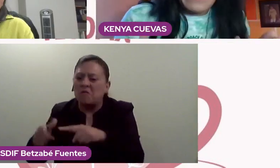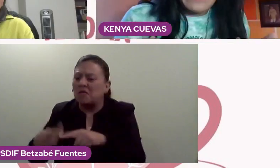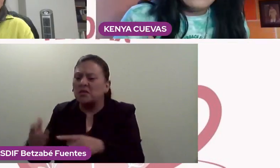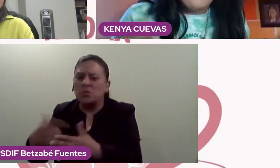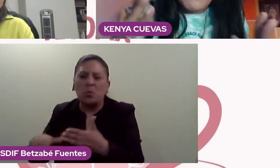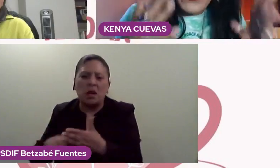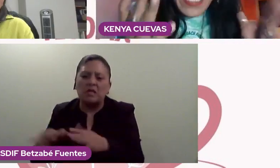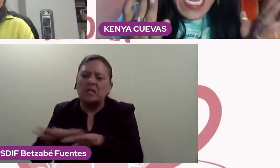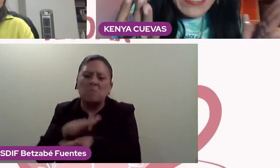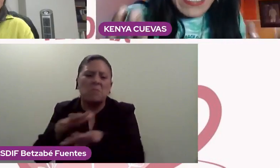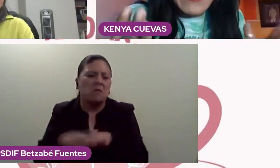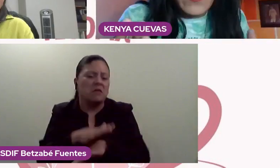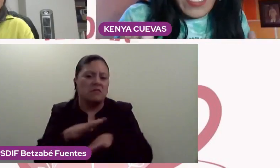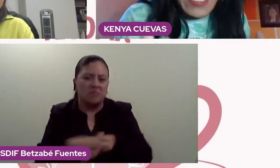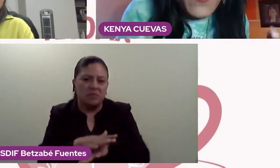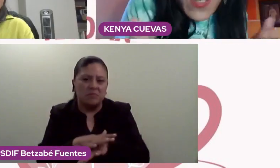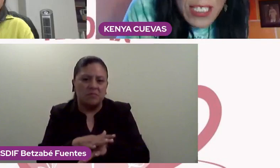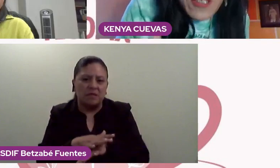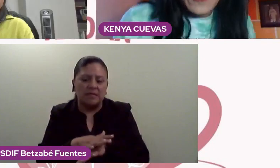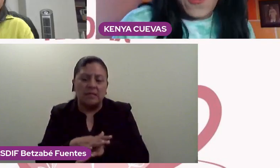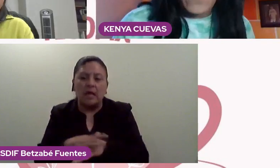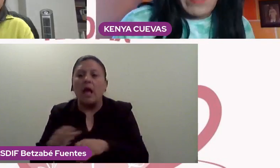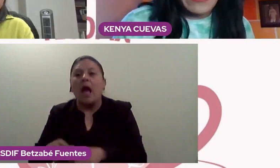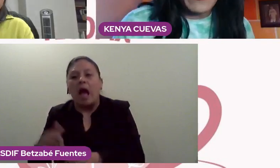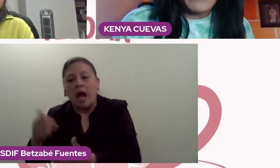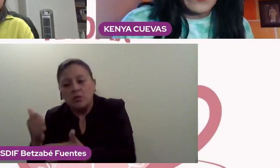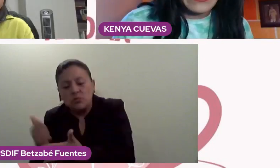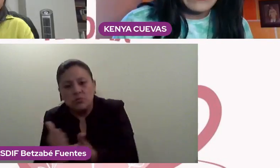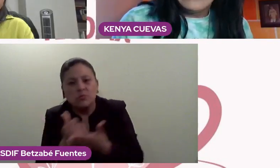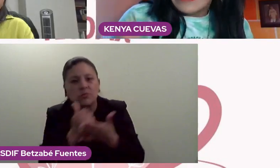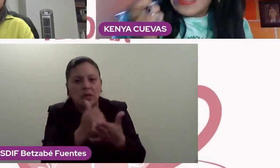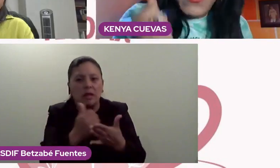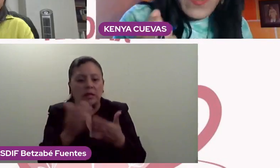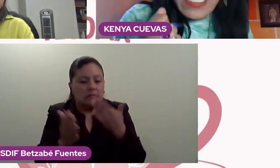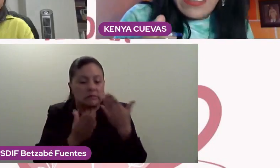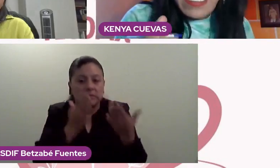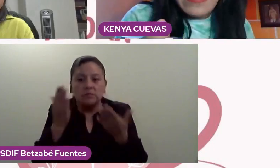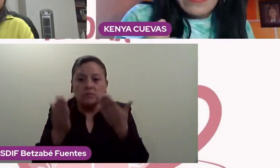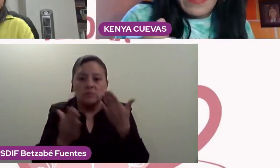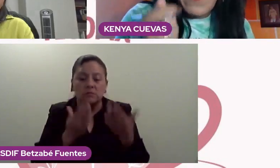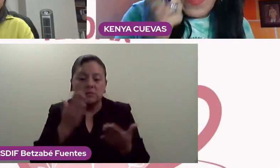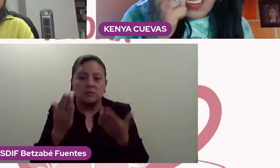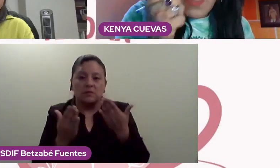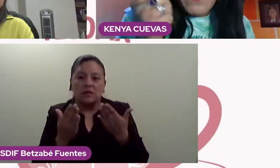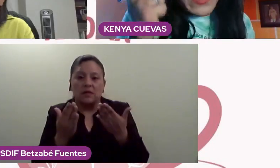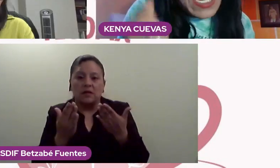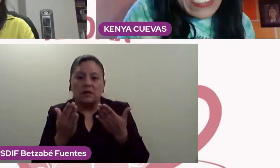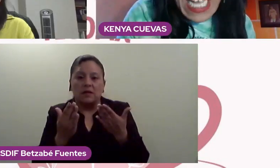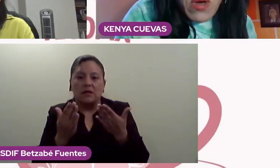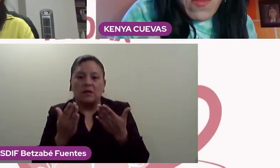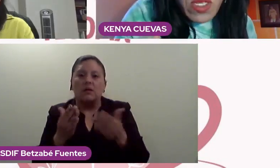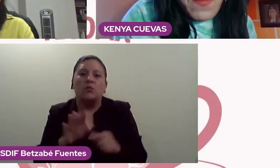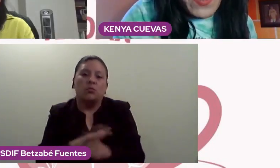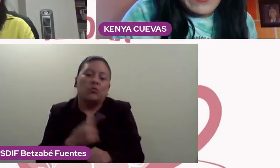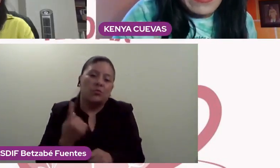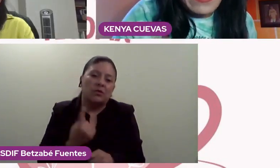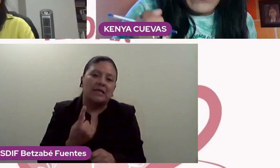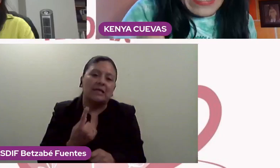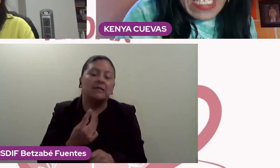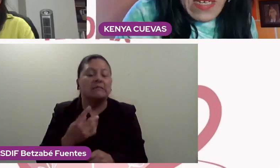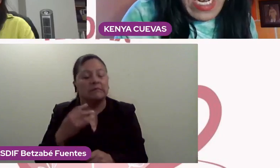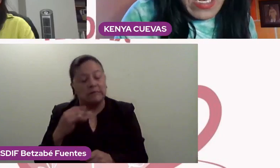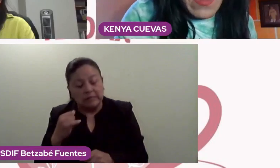la vida, ponerlas a estudiar con estos documentos, porque hay un pues rezago muy